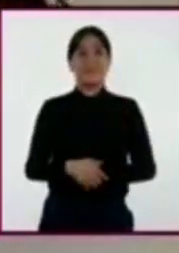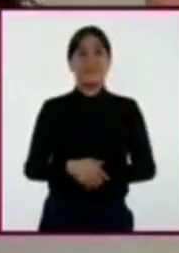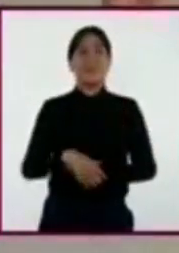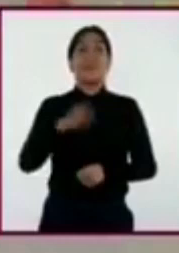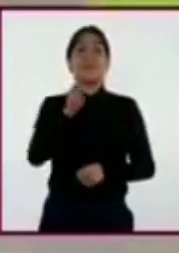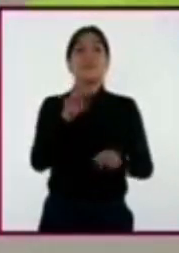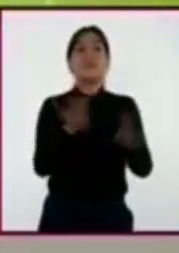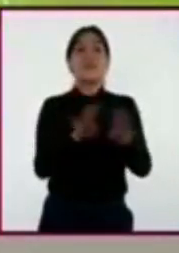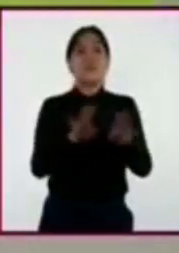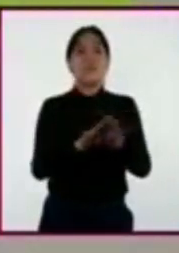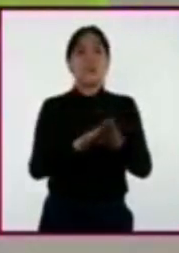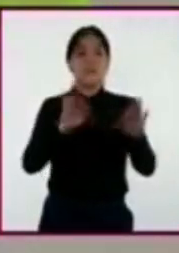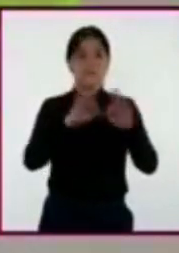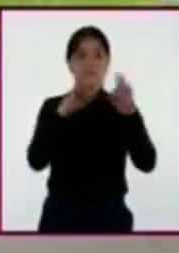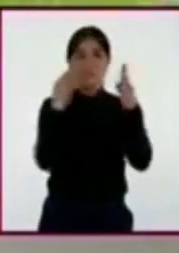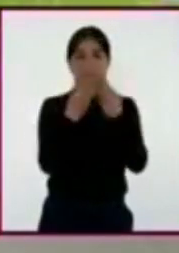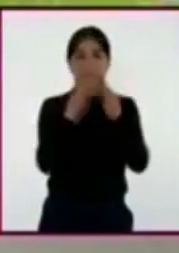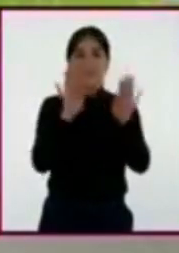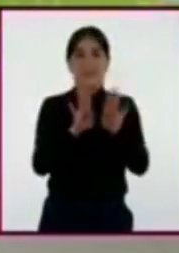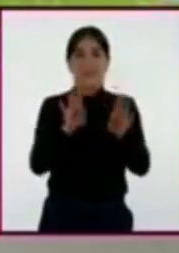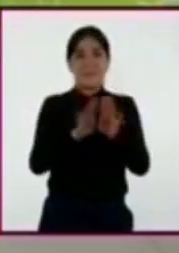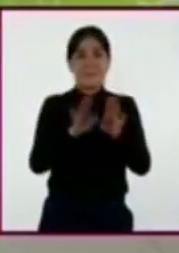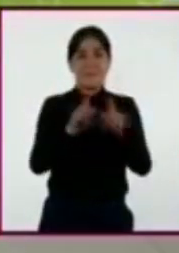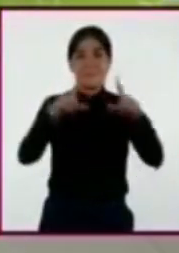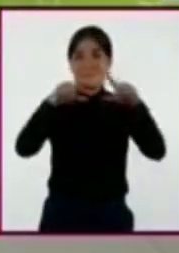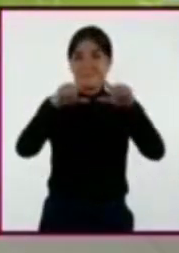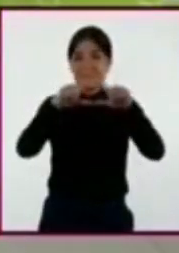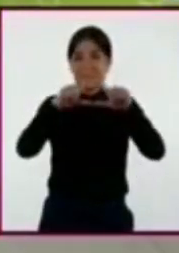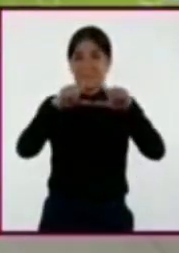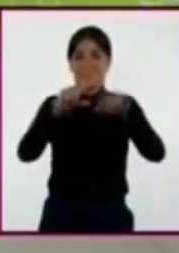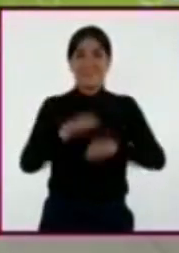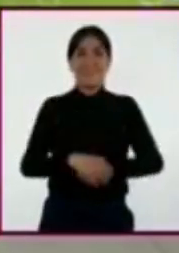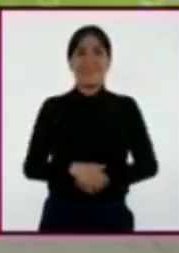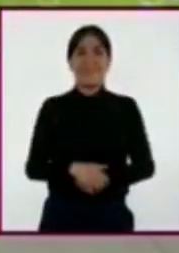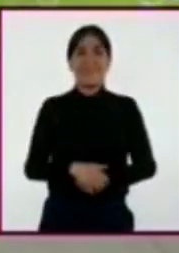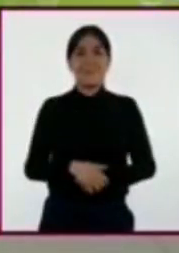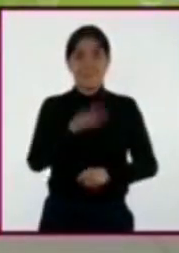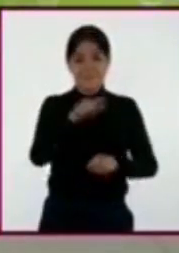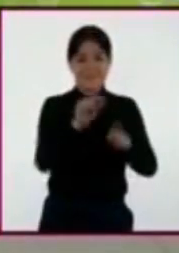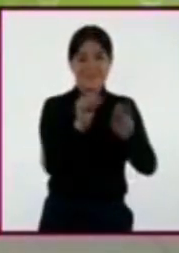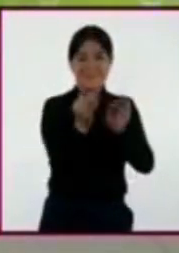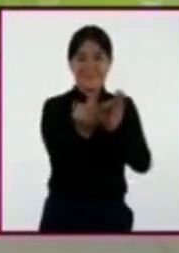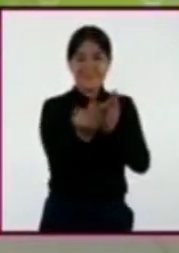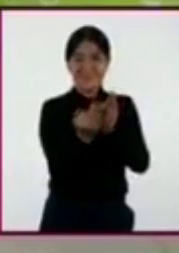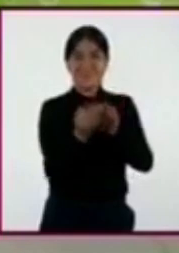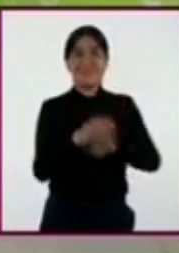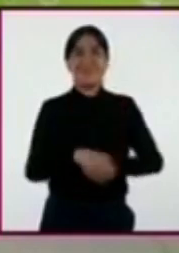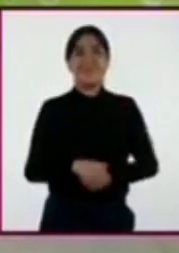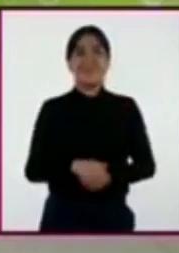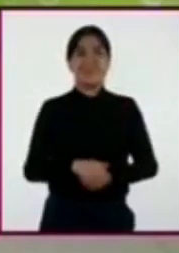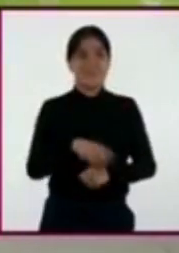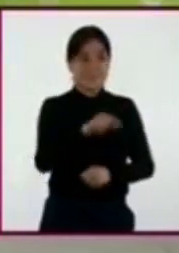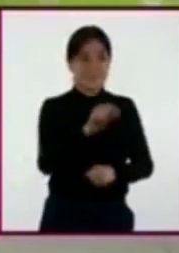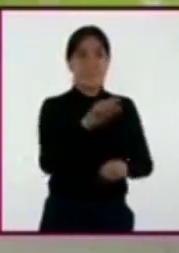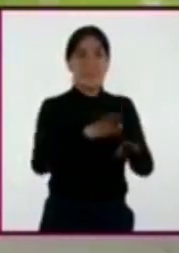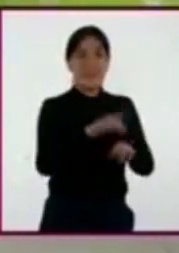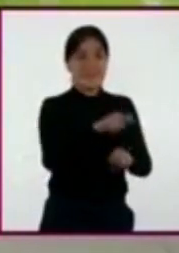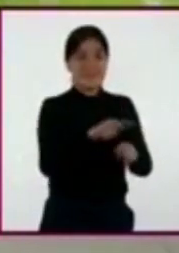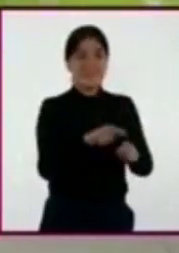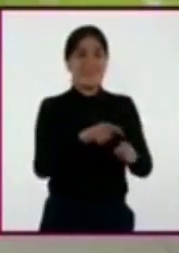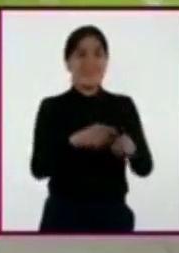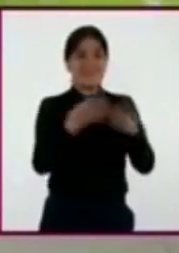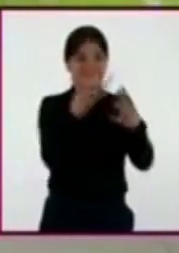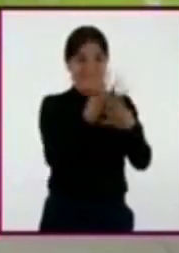se quede una formación de triángulo. Acércalo un poco más. Juan Carlos, acerca más tu